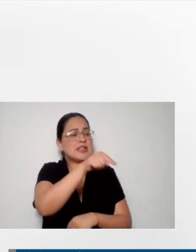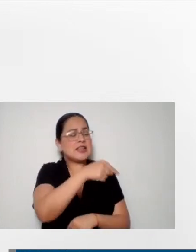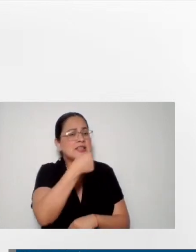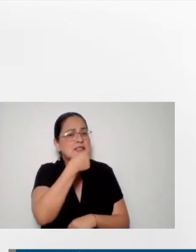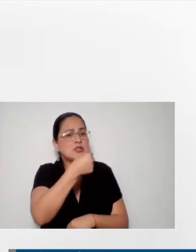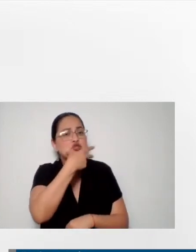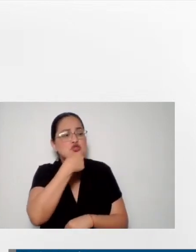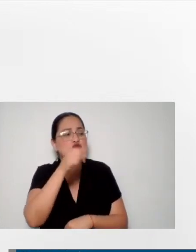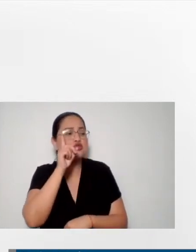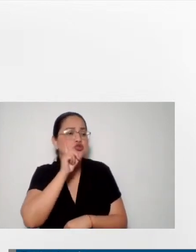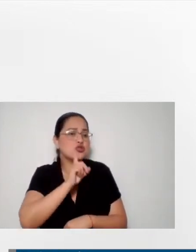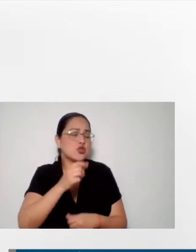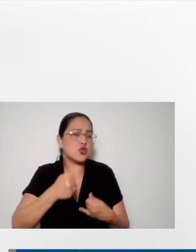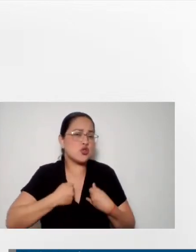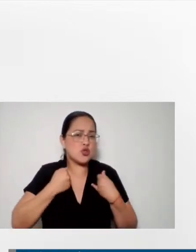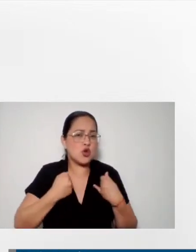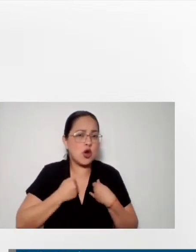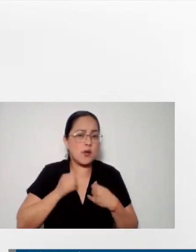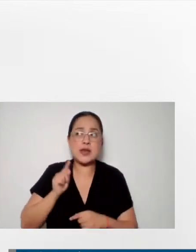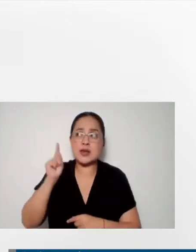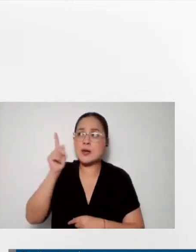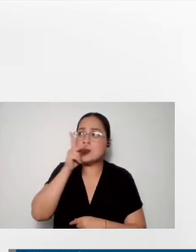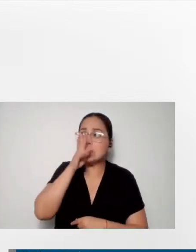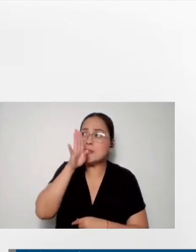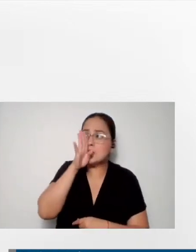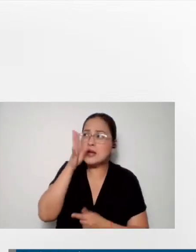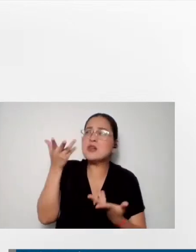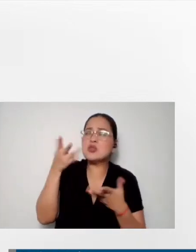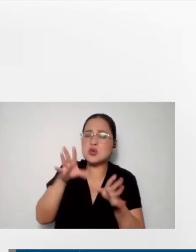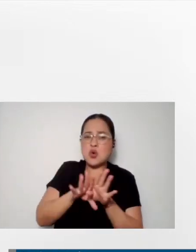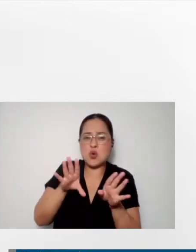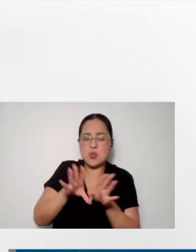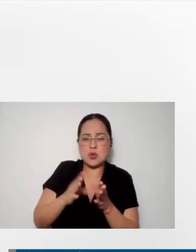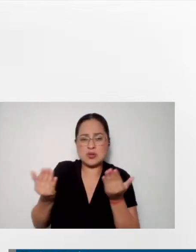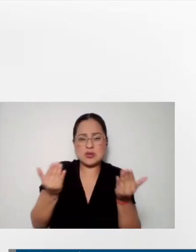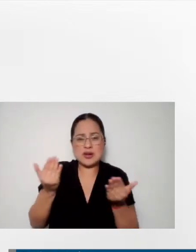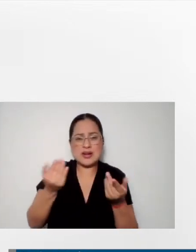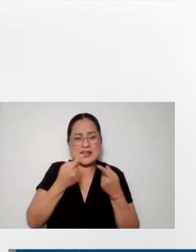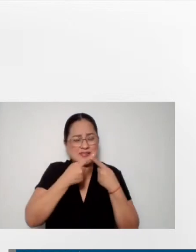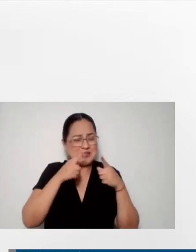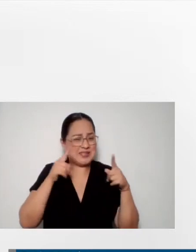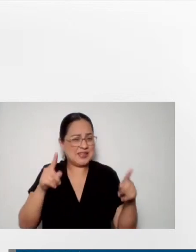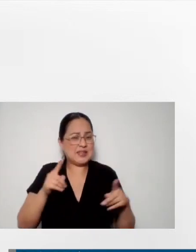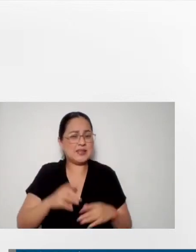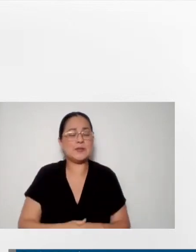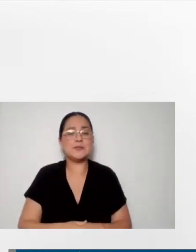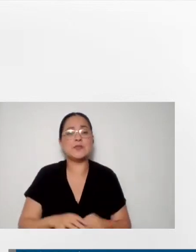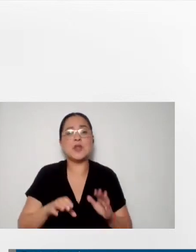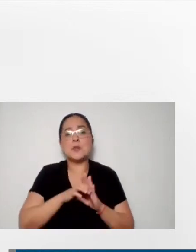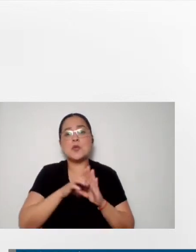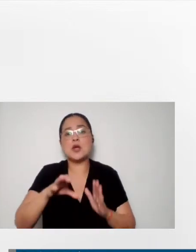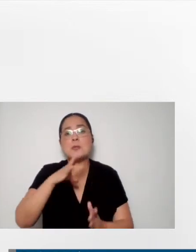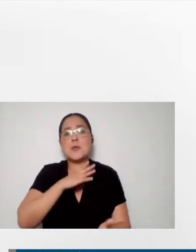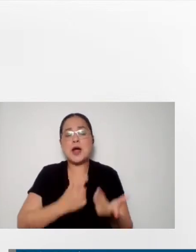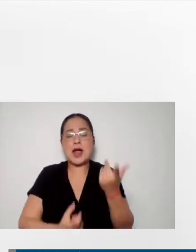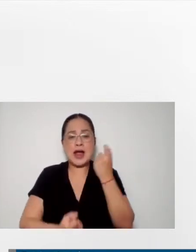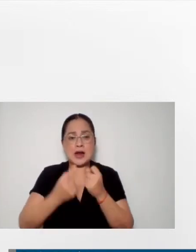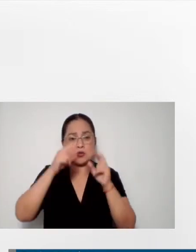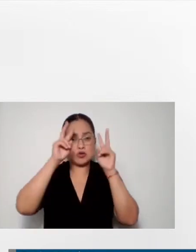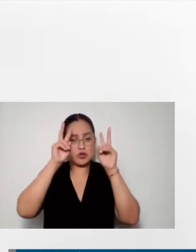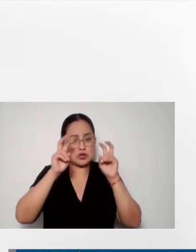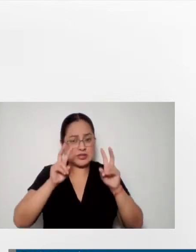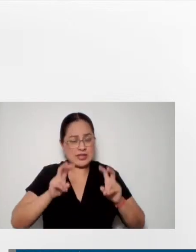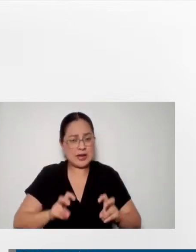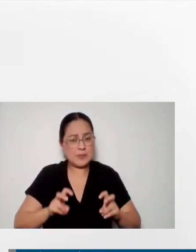niño o un adolescente, a cuando lo solicita un padre, ¿no? Por ejemplo, Fer nos platicaba de los temas en donde pues estamos ya